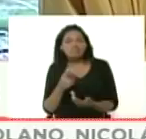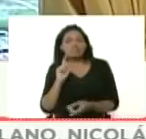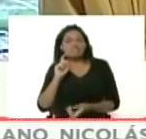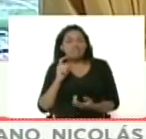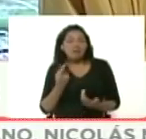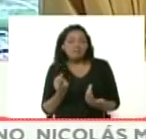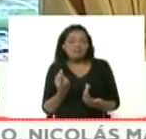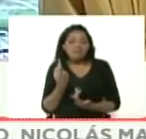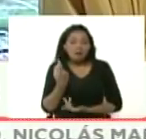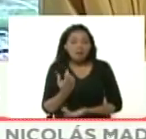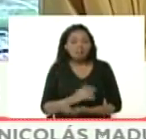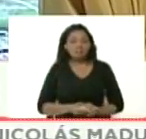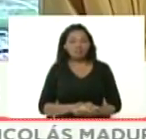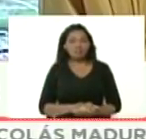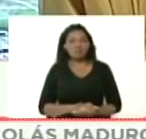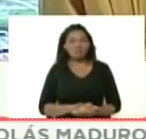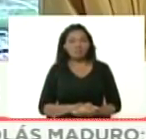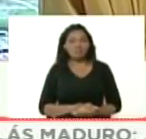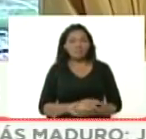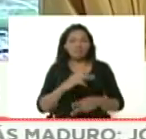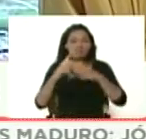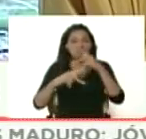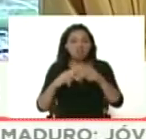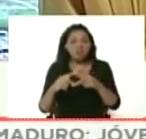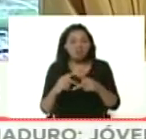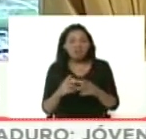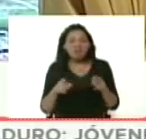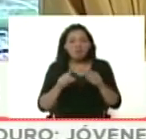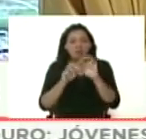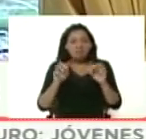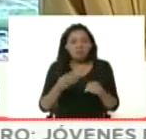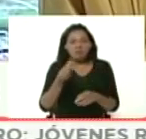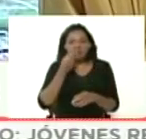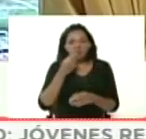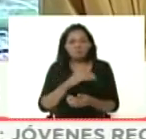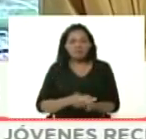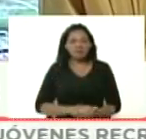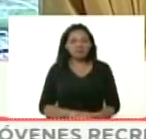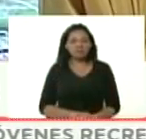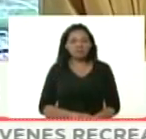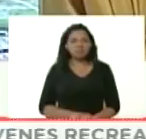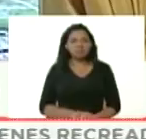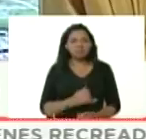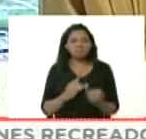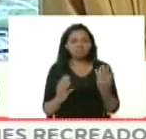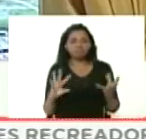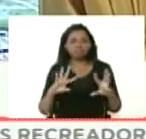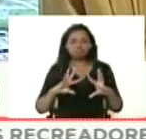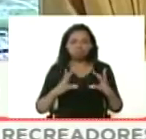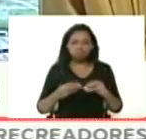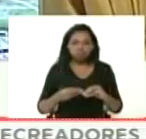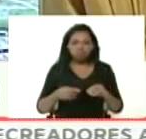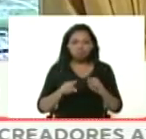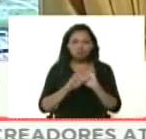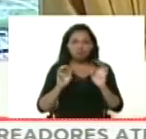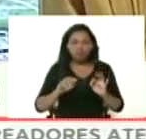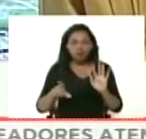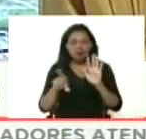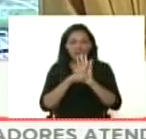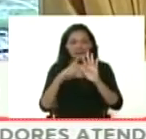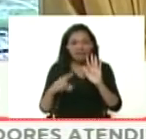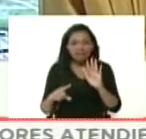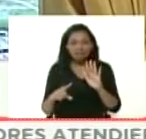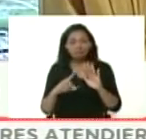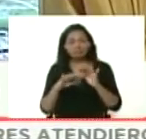rubros agropecuarios y el procesamiento agroindustrial de alimentos, a los fines de adaptarlas, dichas leyes, a